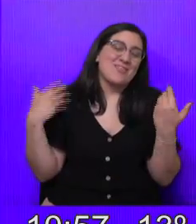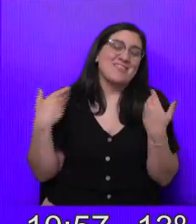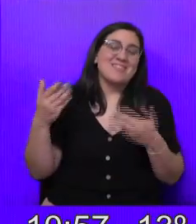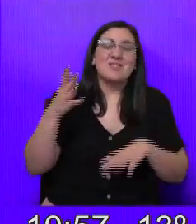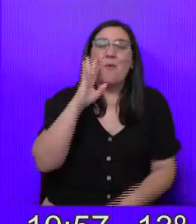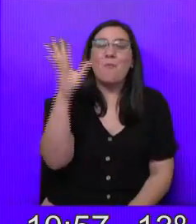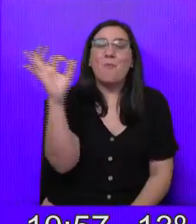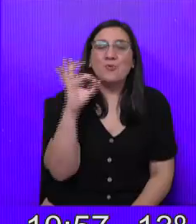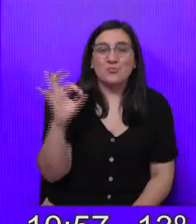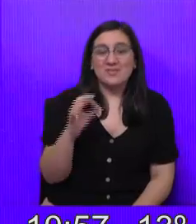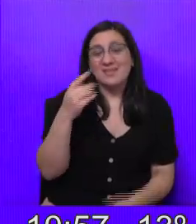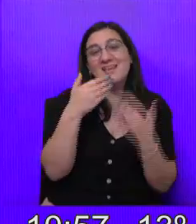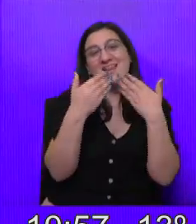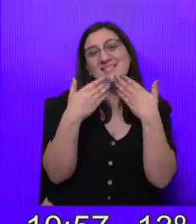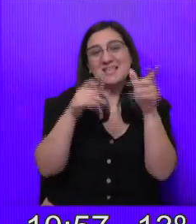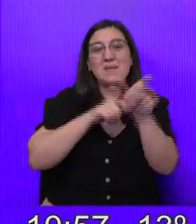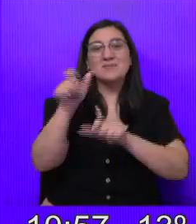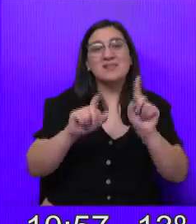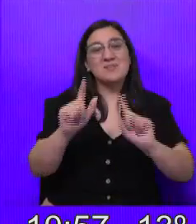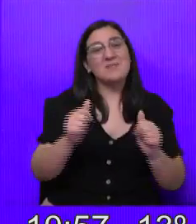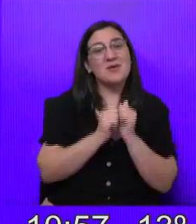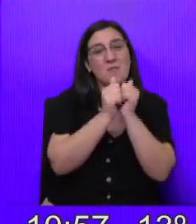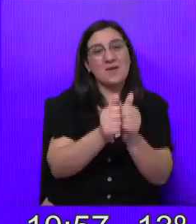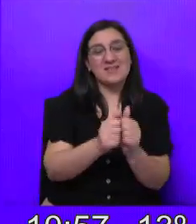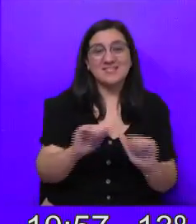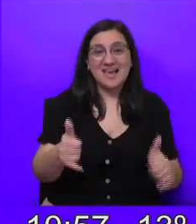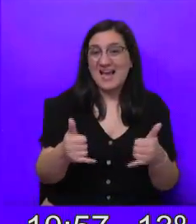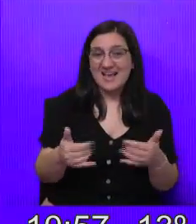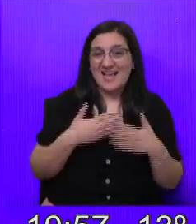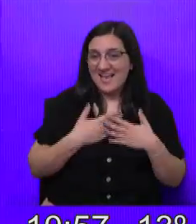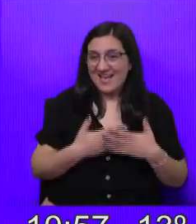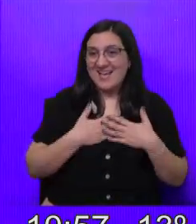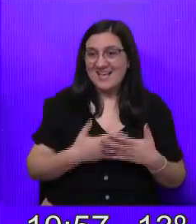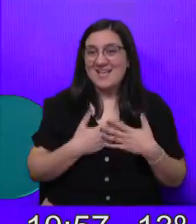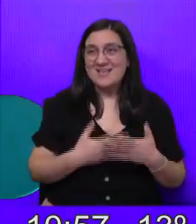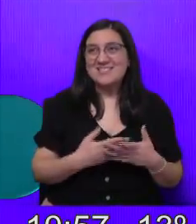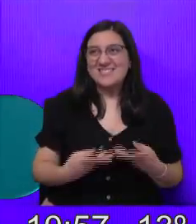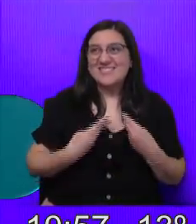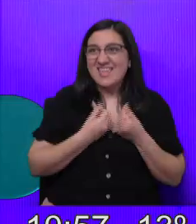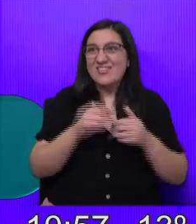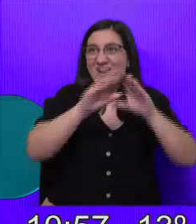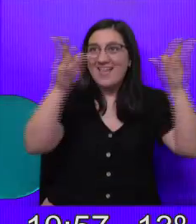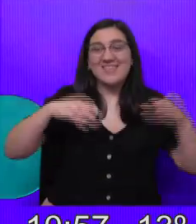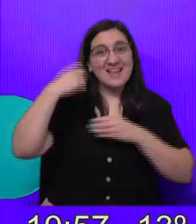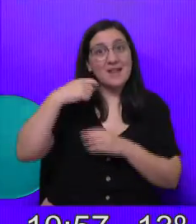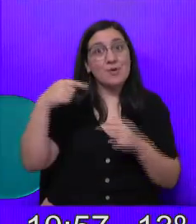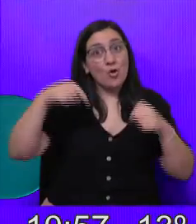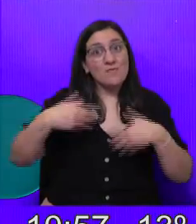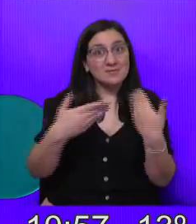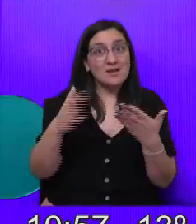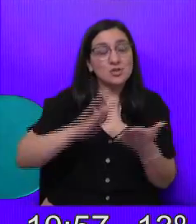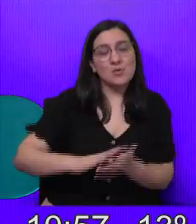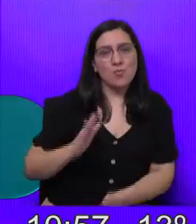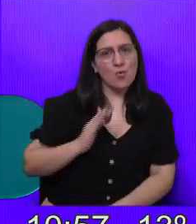has brindado, JP, y gracias a la tribuna también que me acompaña acá, ya palpitando el Ante la Arena, pero de verdad, hoy vamos a hablar de mujeres